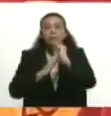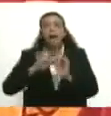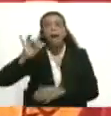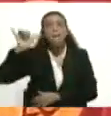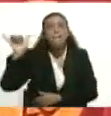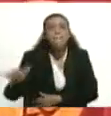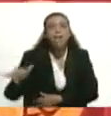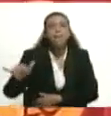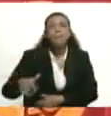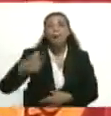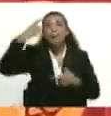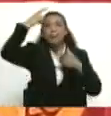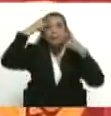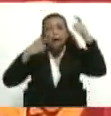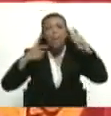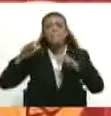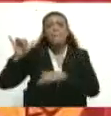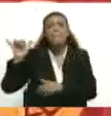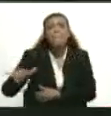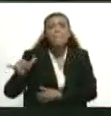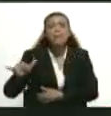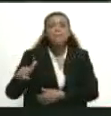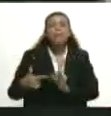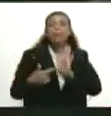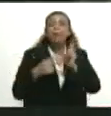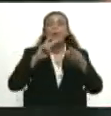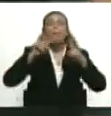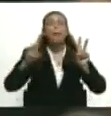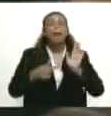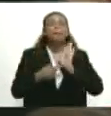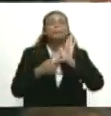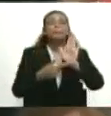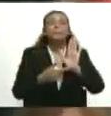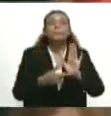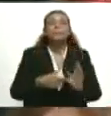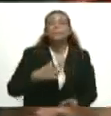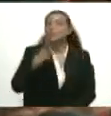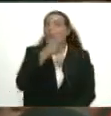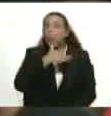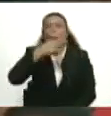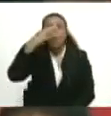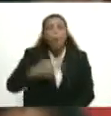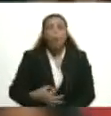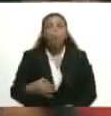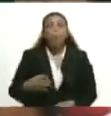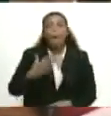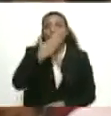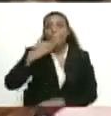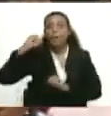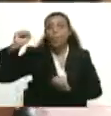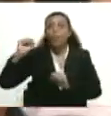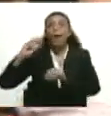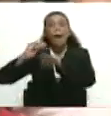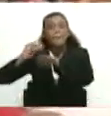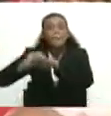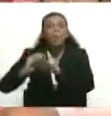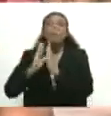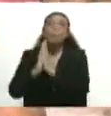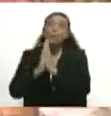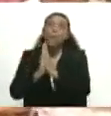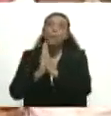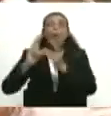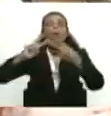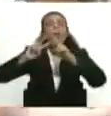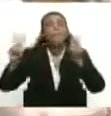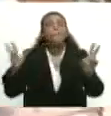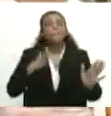sido el comandante Chávez, baluartes de la paz. No hay evento donde Nicolás Maduro no llame, no solo a